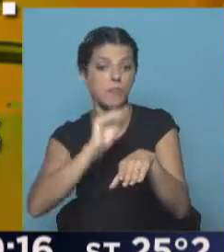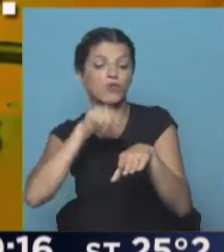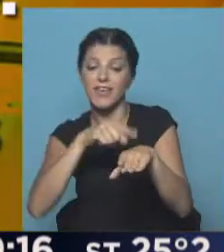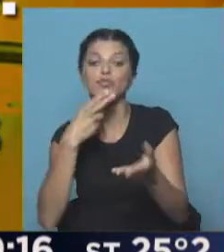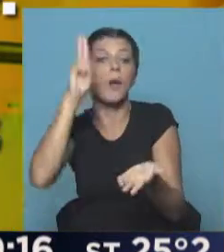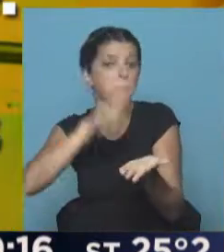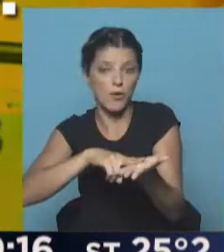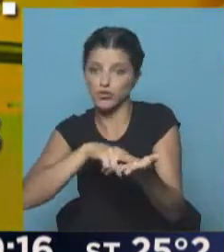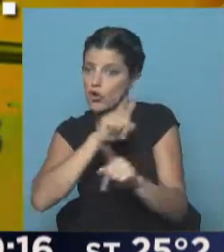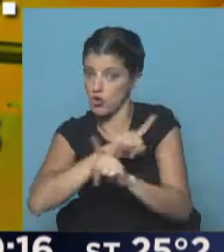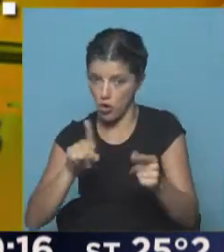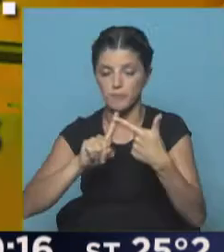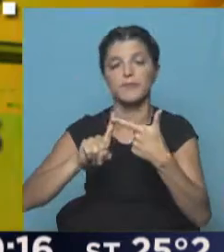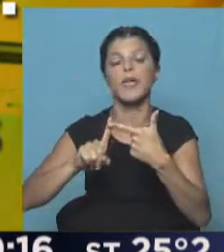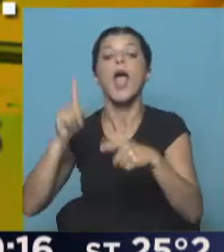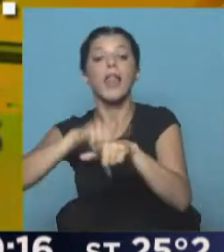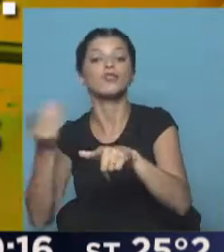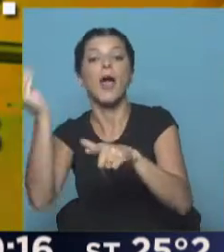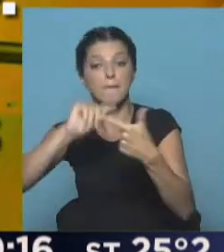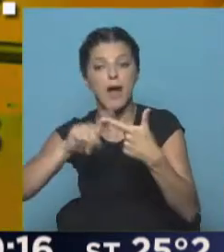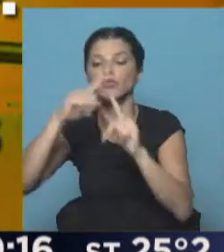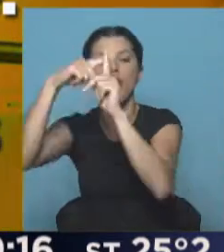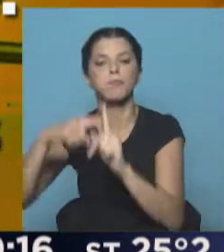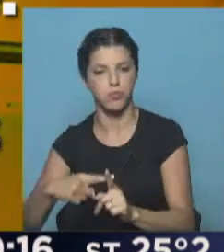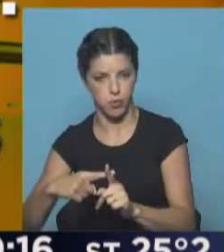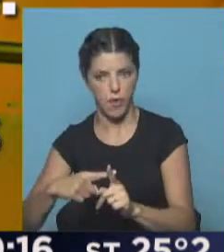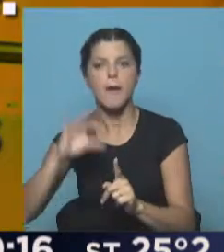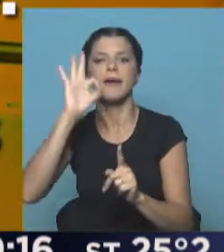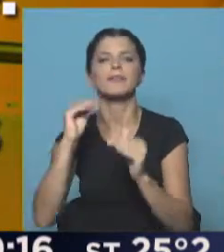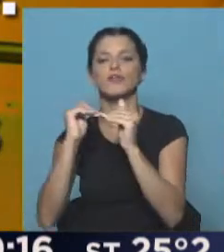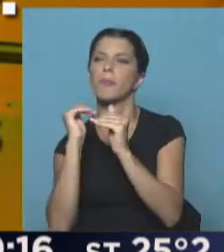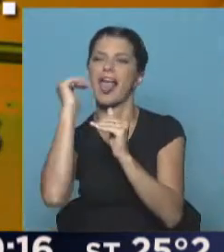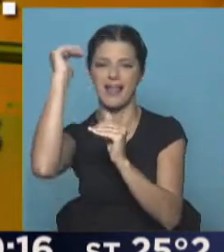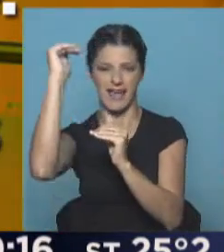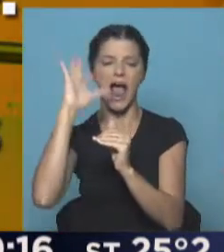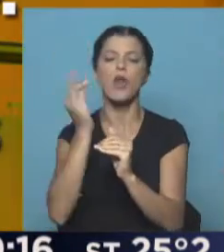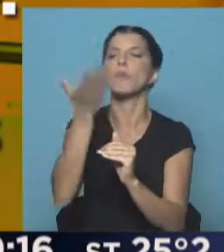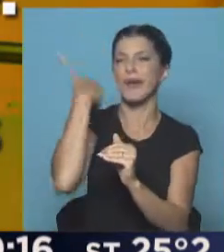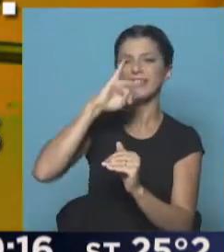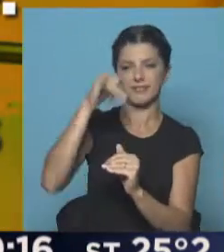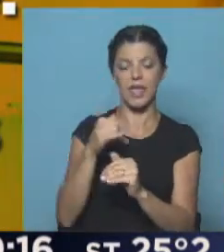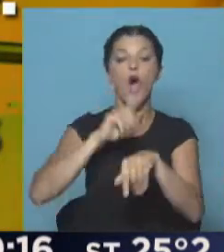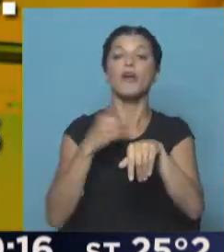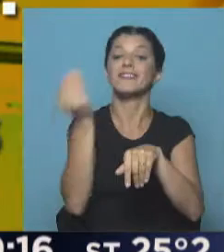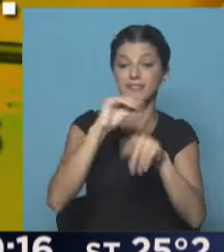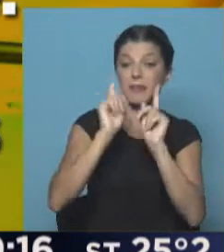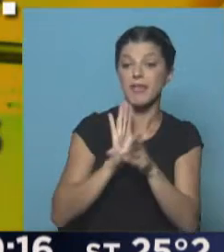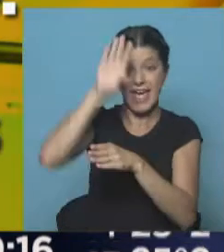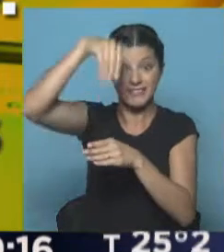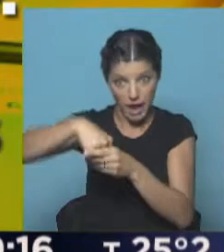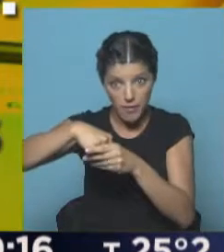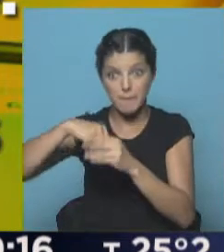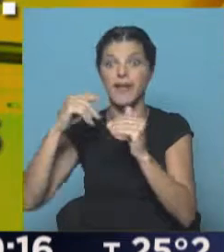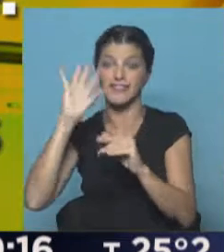exento. Las horas extras no se van a contabilizar para el cálculo de las escalas, algo que pasaba habitualmente que al hacer horas extras eso hacía